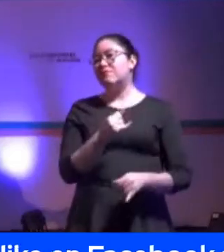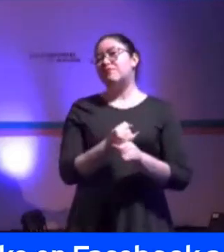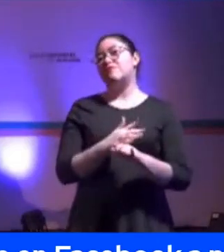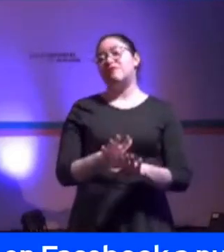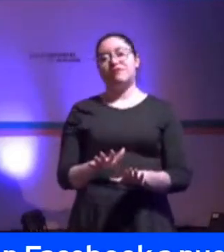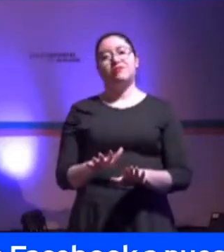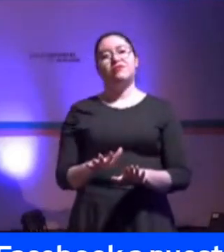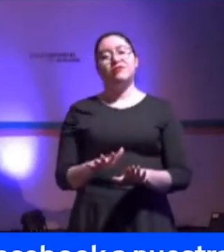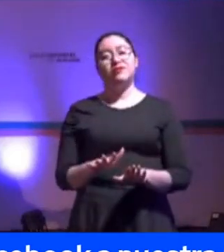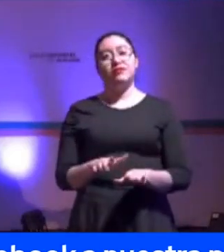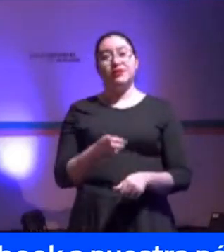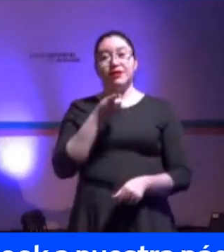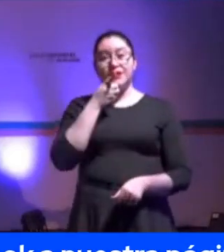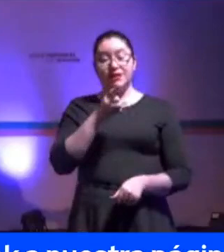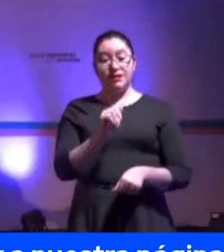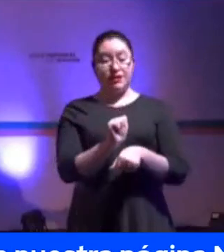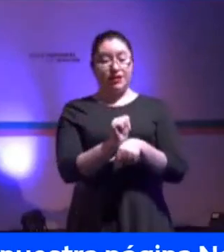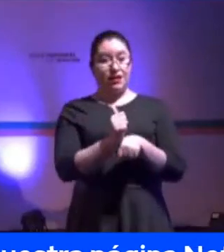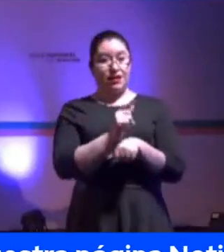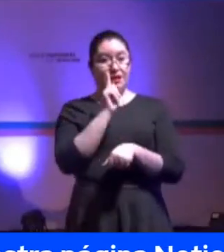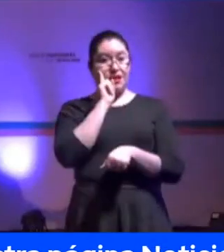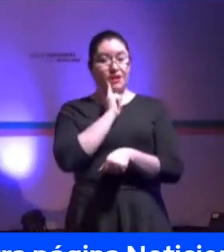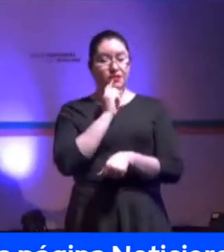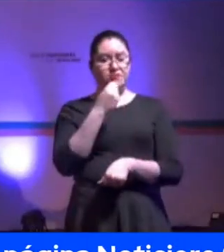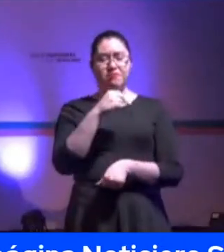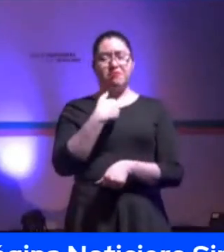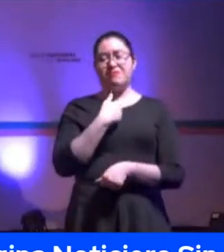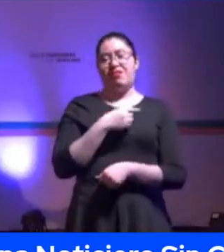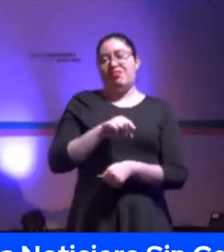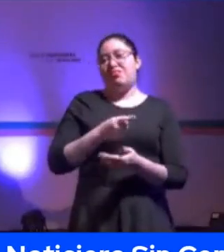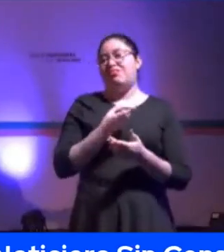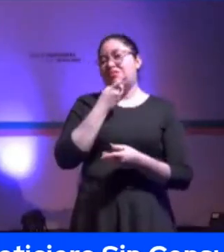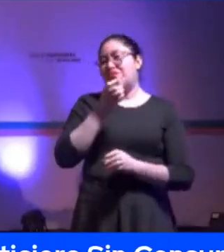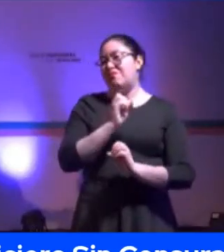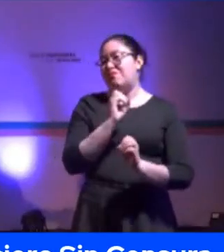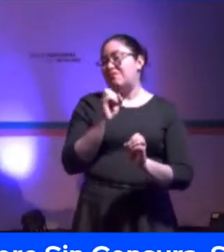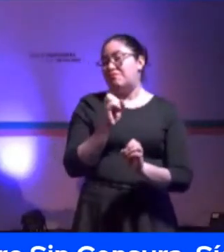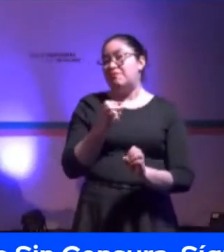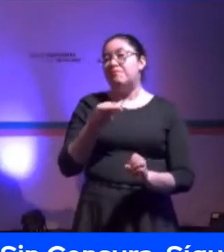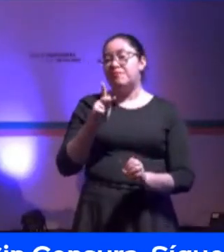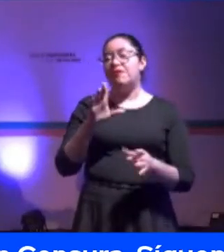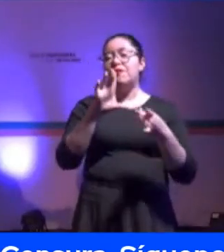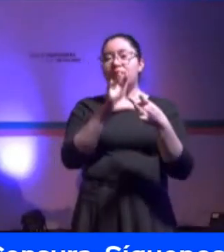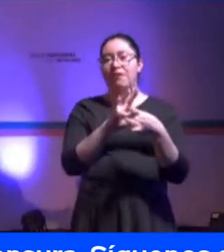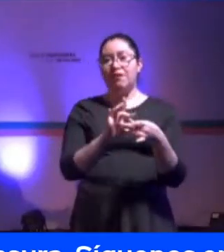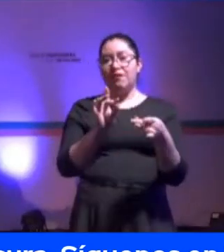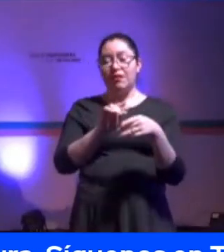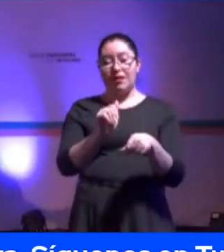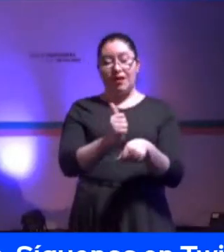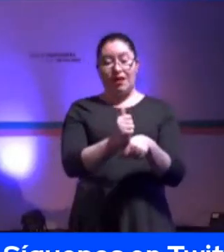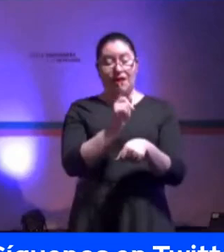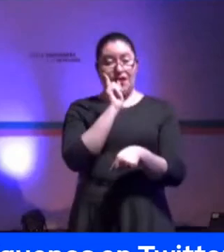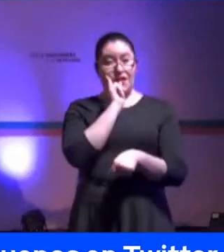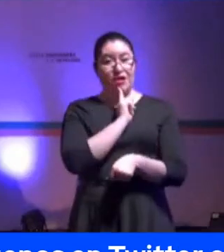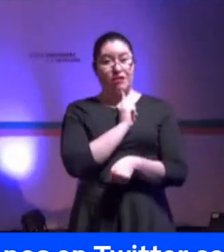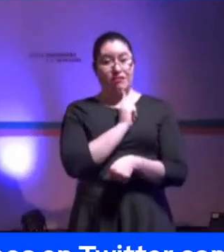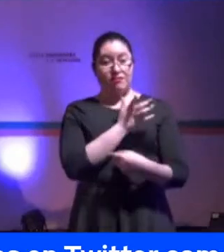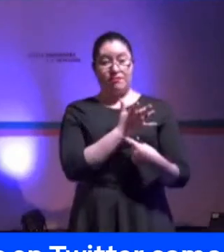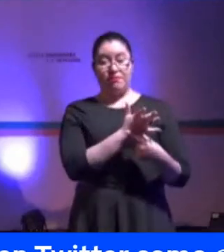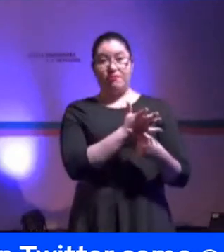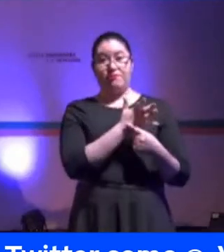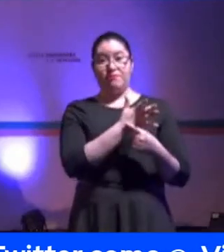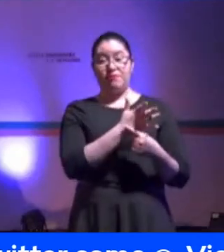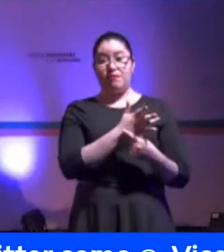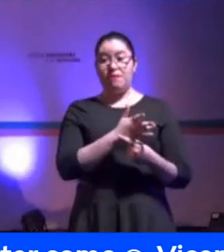citando a una actriz, no voy a decir su nombre, pero a términos generales, esta actriz dijo que